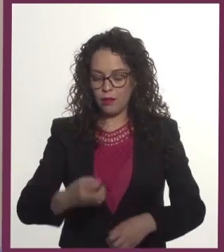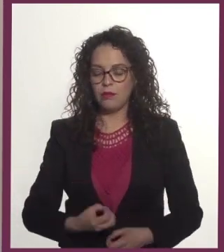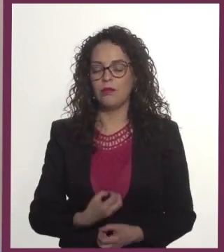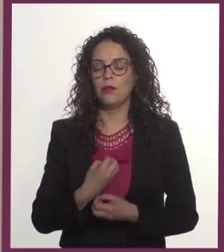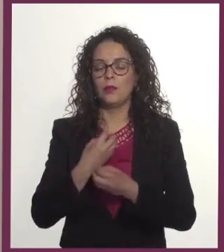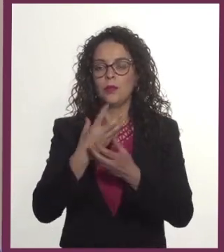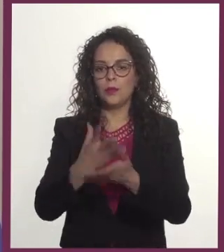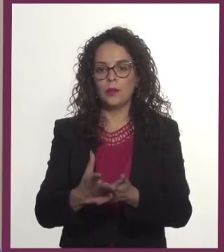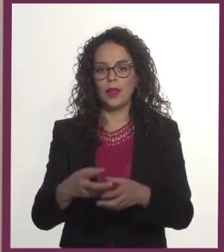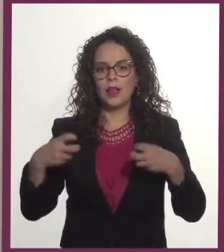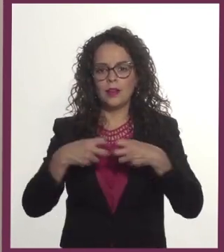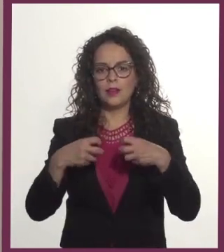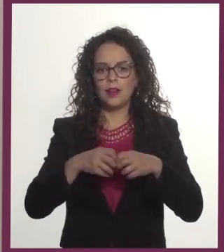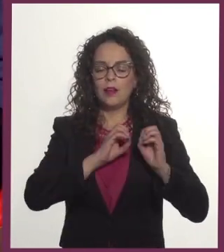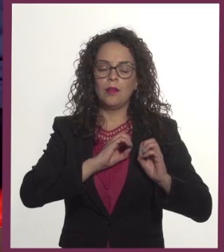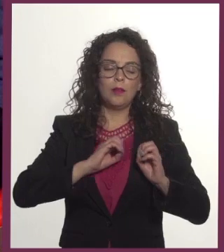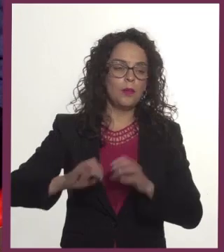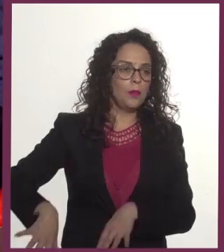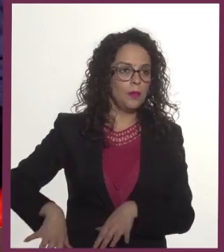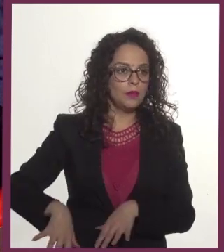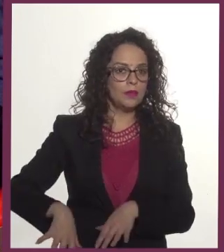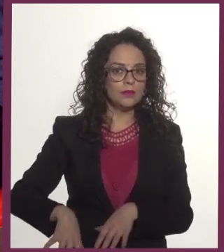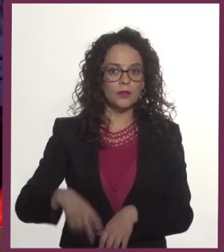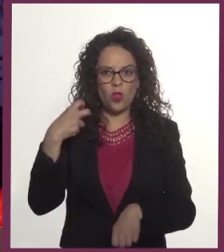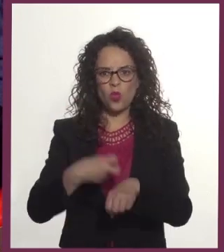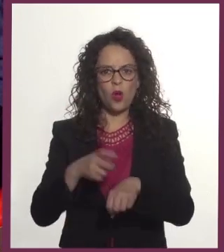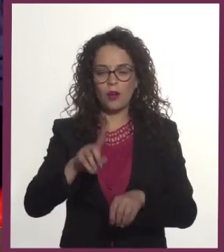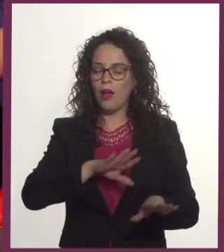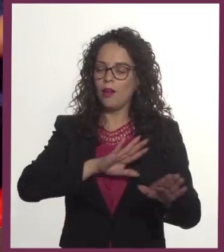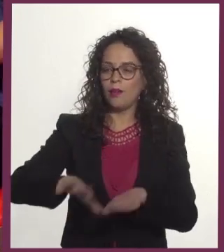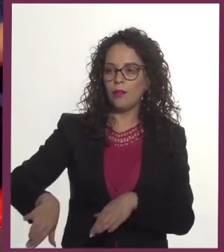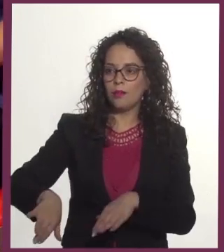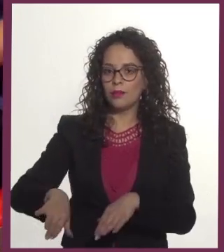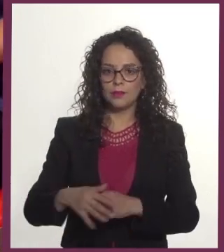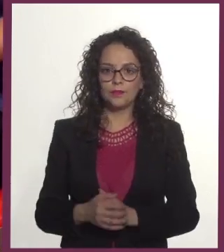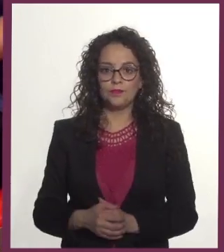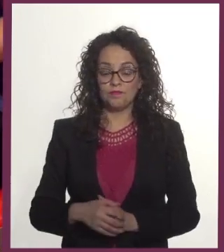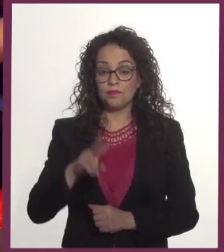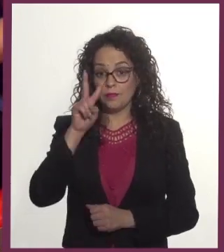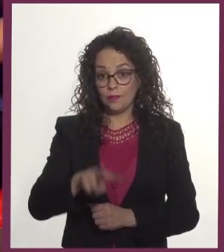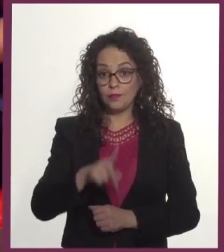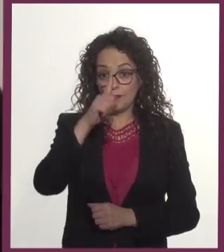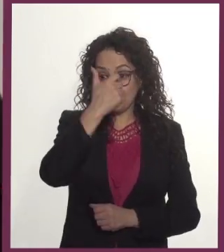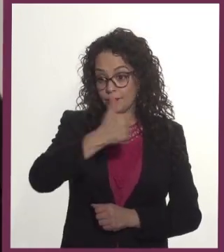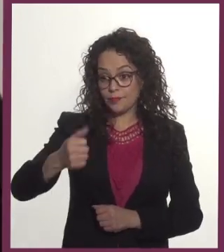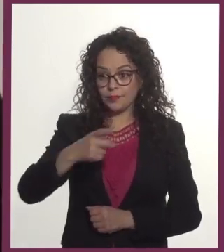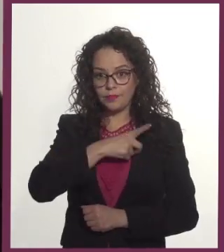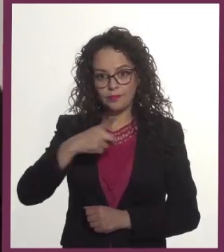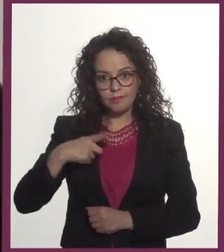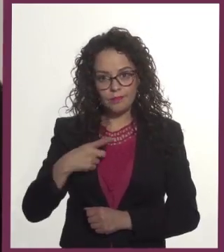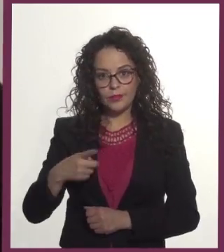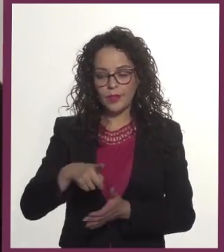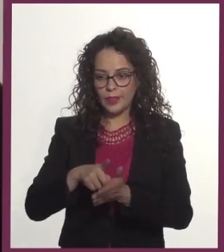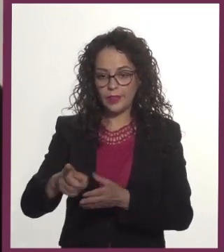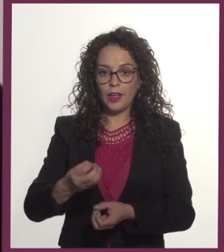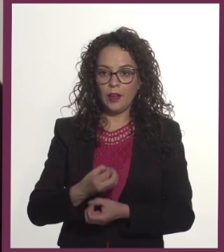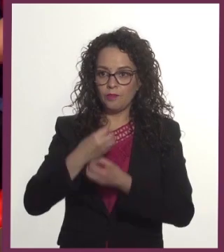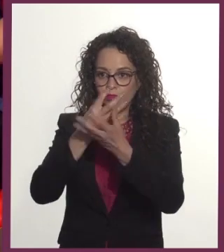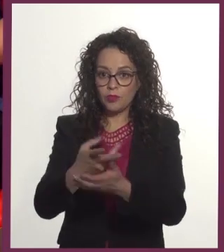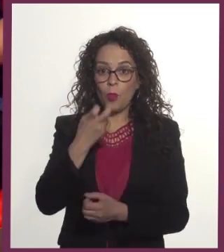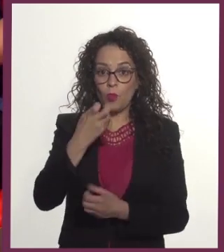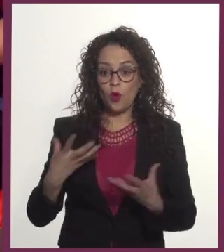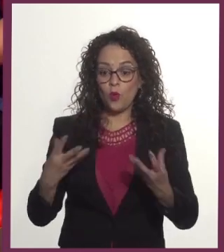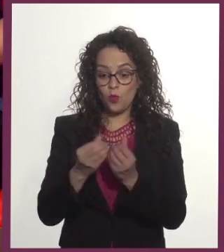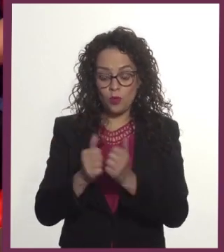deshacernos de la tensión y de la rigidez. Cada voz es un mundo y cada uno de nosotros debemos hacernos escuchar. Por eso mismo hace este programa con nosotros